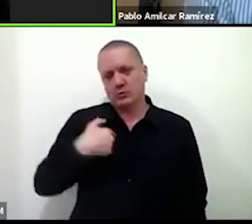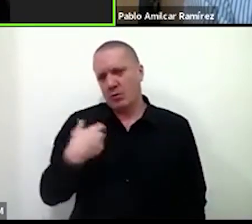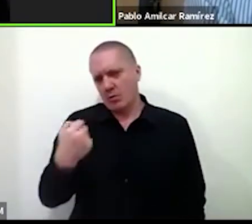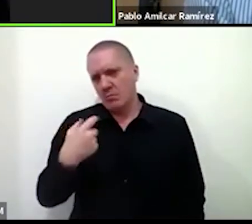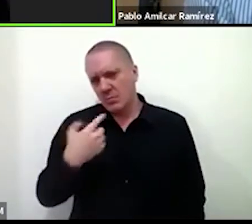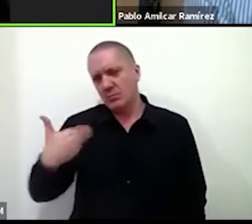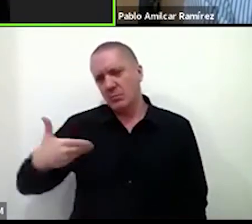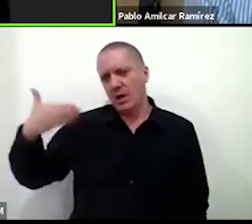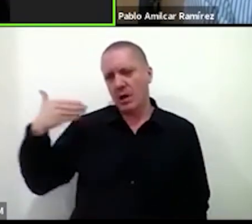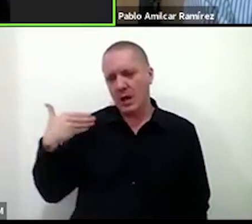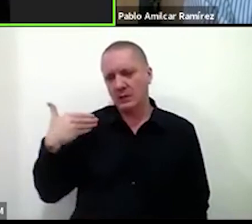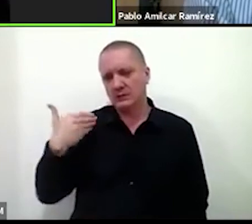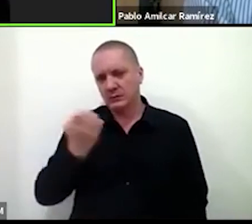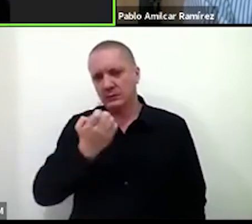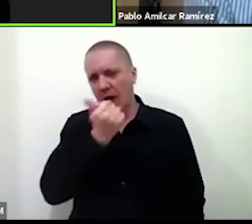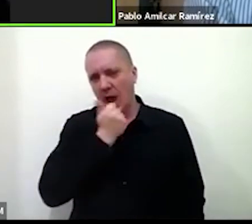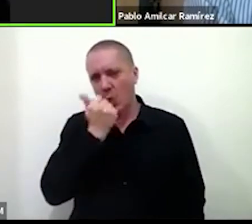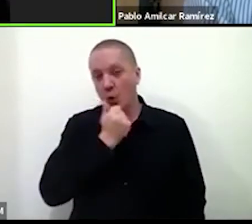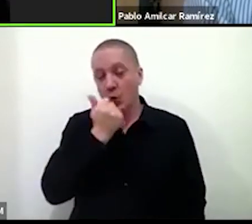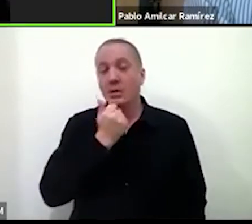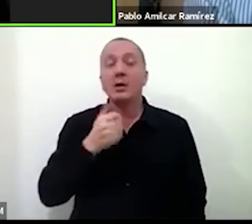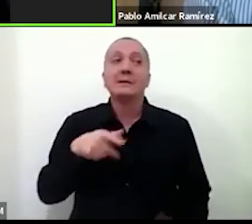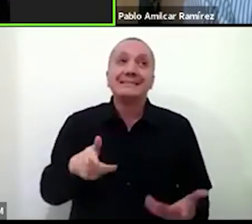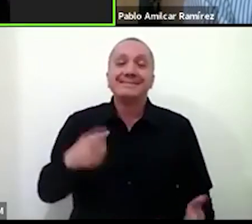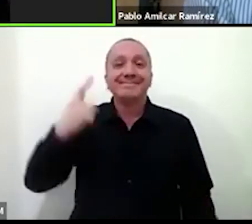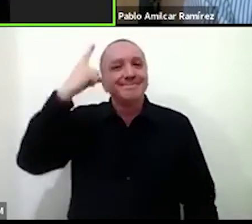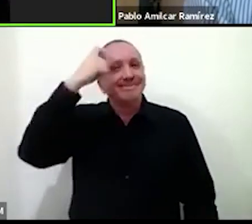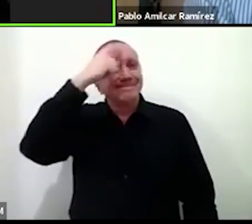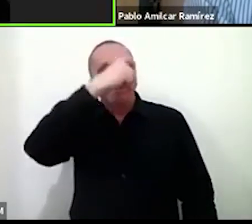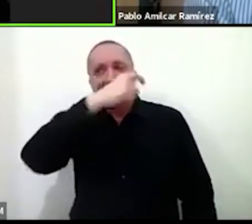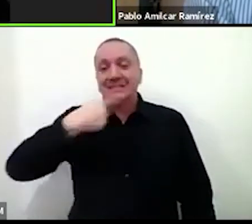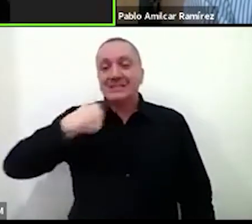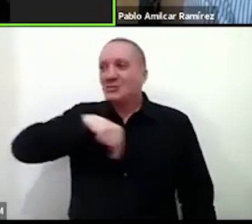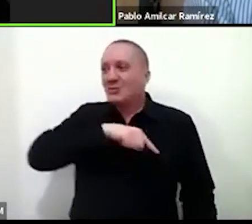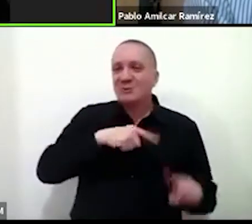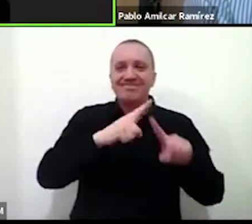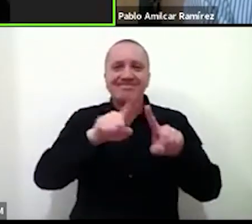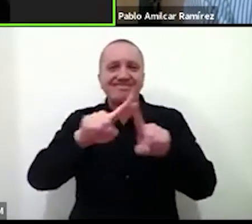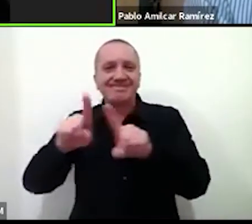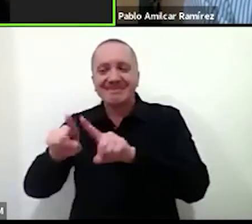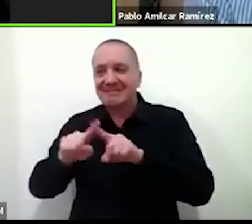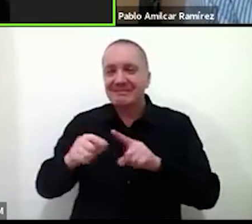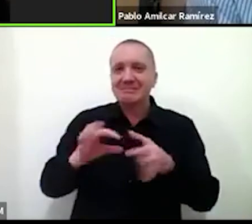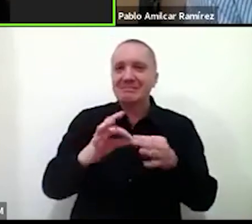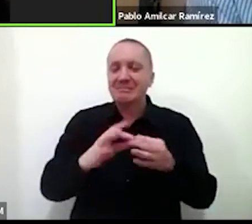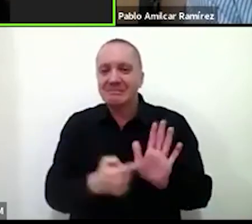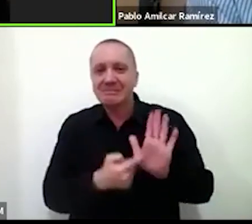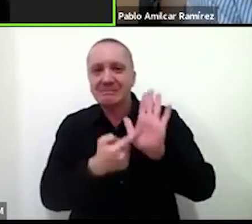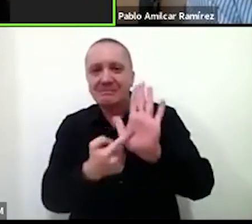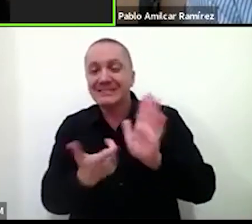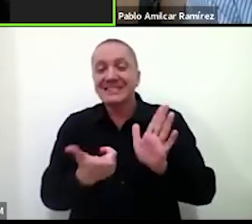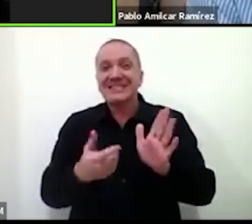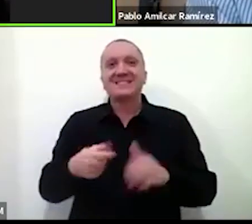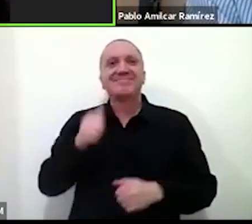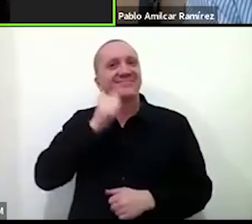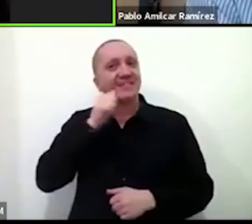que es muy difícil nombrar nuestras diversidades y siempre andamos buscando excusas porque sigue estando muy instalado